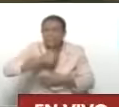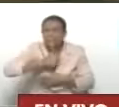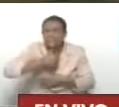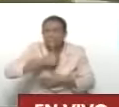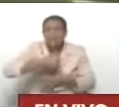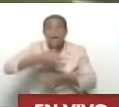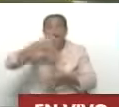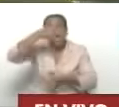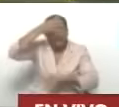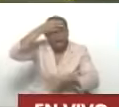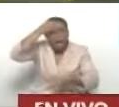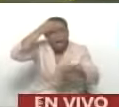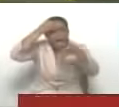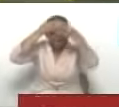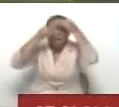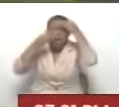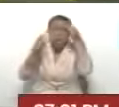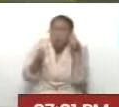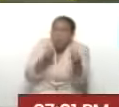aprendiendo,